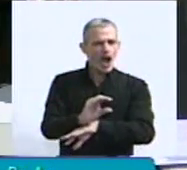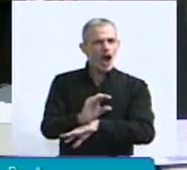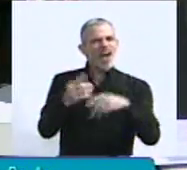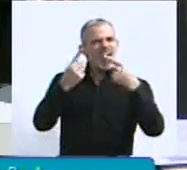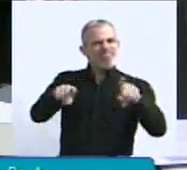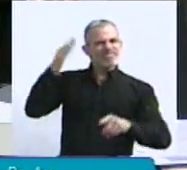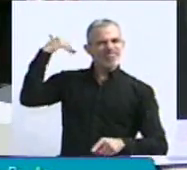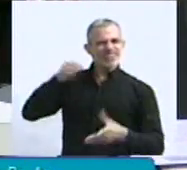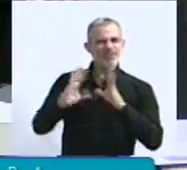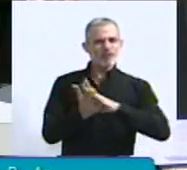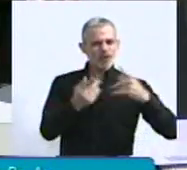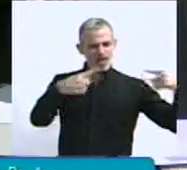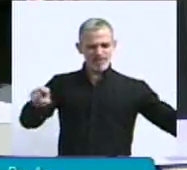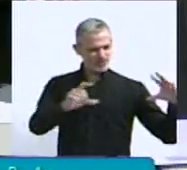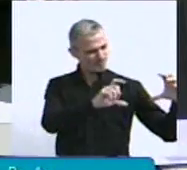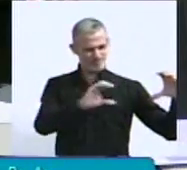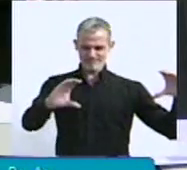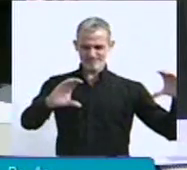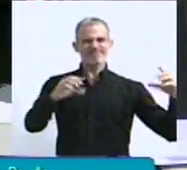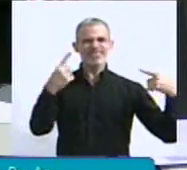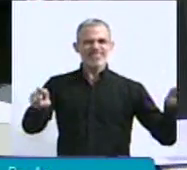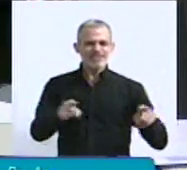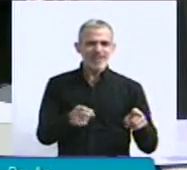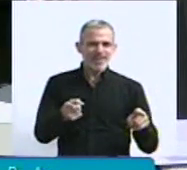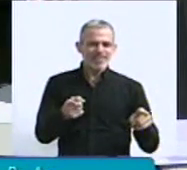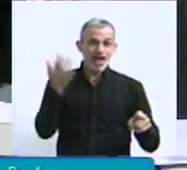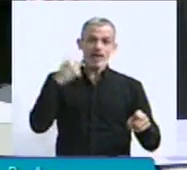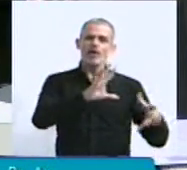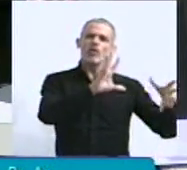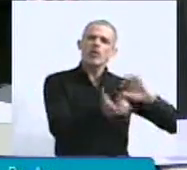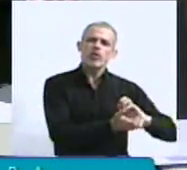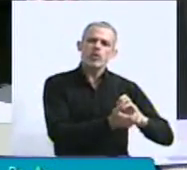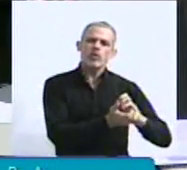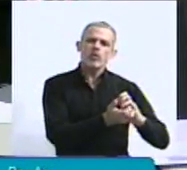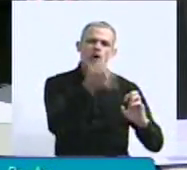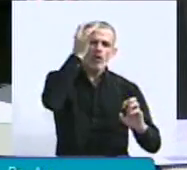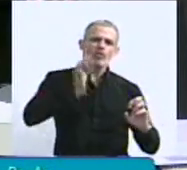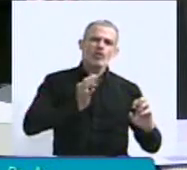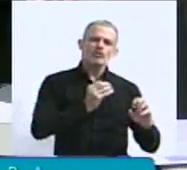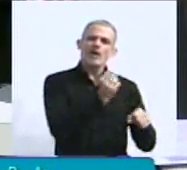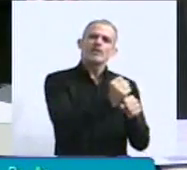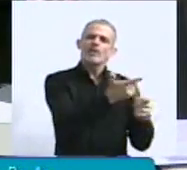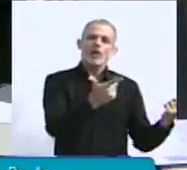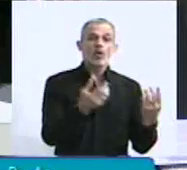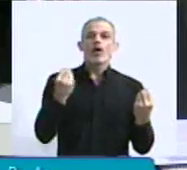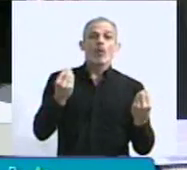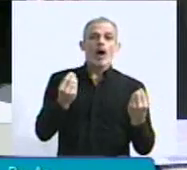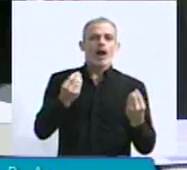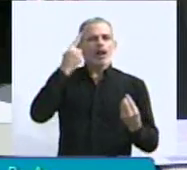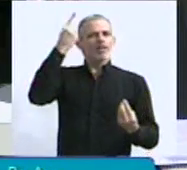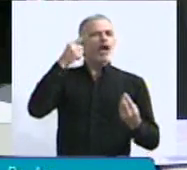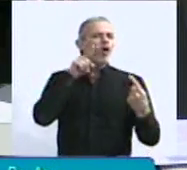sustancialmente distinto del que rigió en la Argentina y que fue destruido en ese ciclo, que es proteger